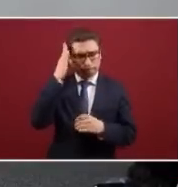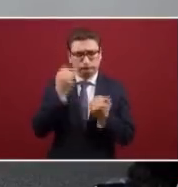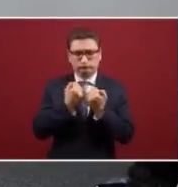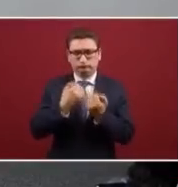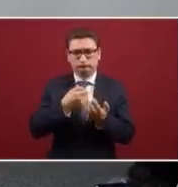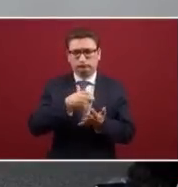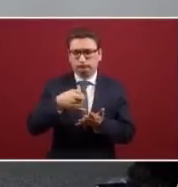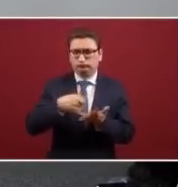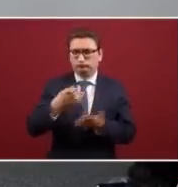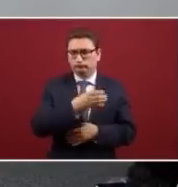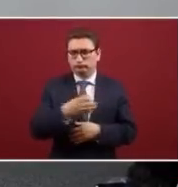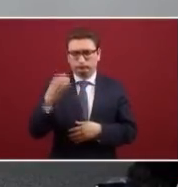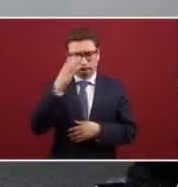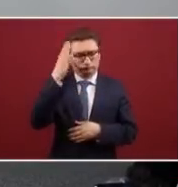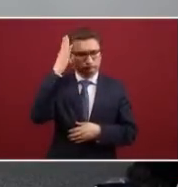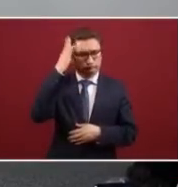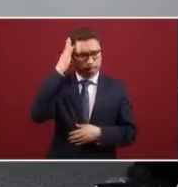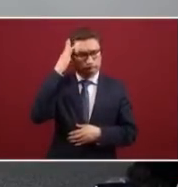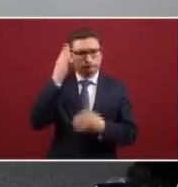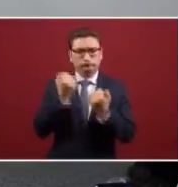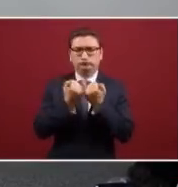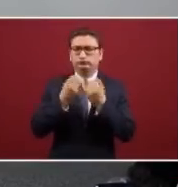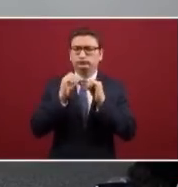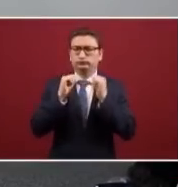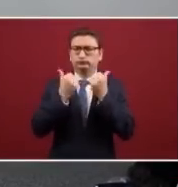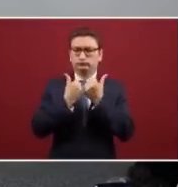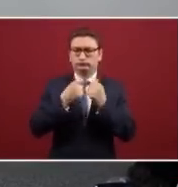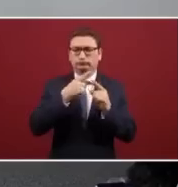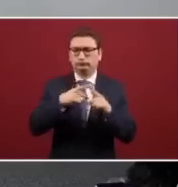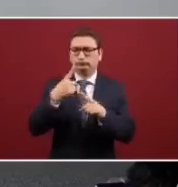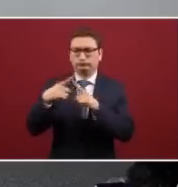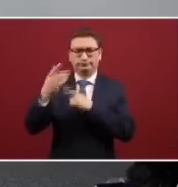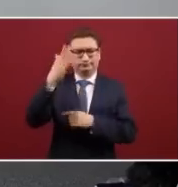a dirigentes de organizaciones sociales.